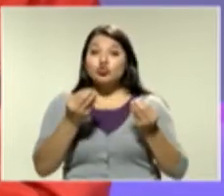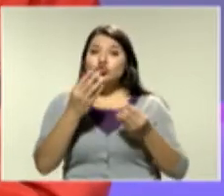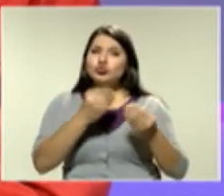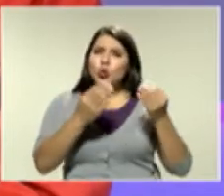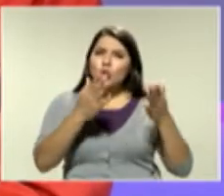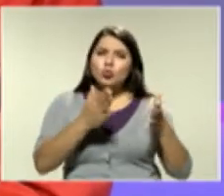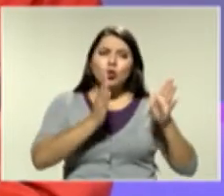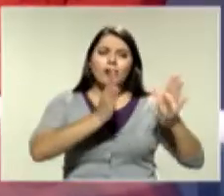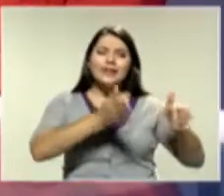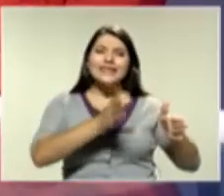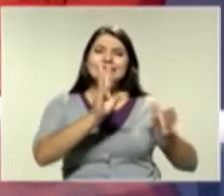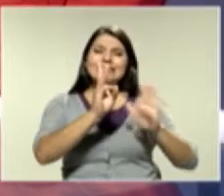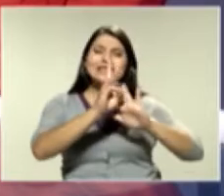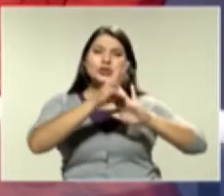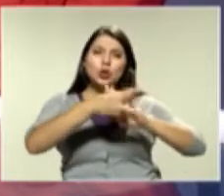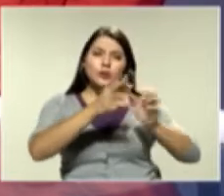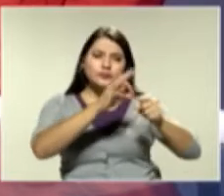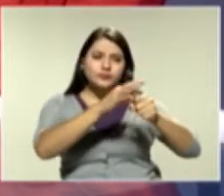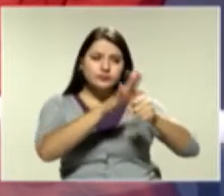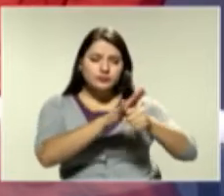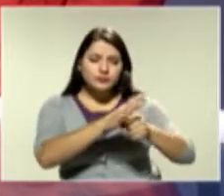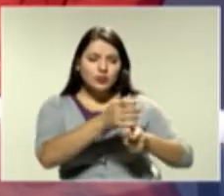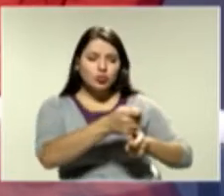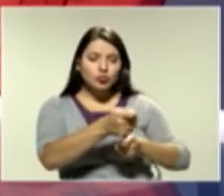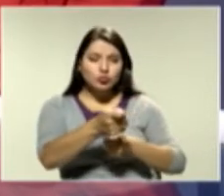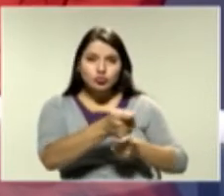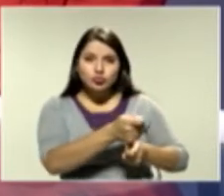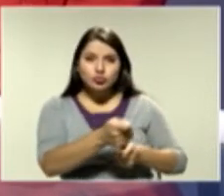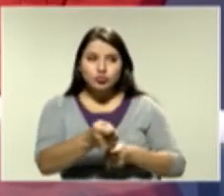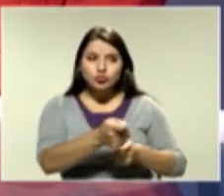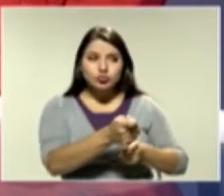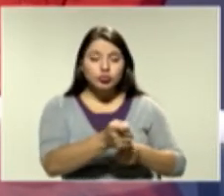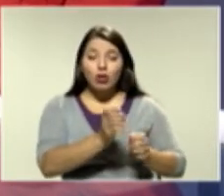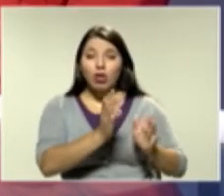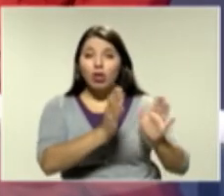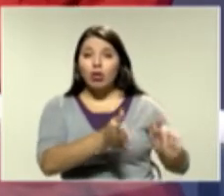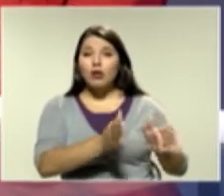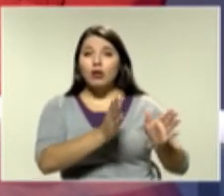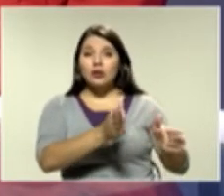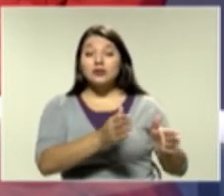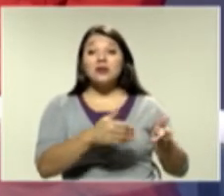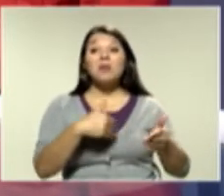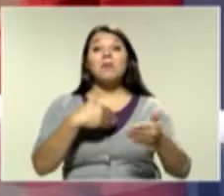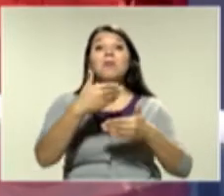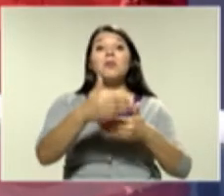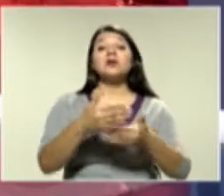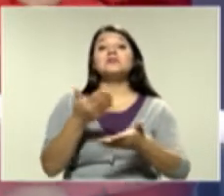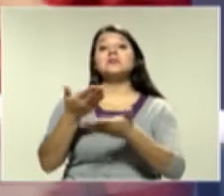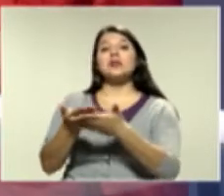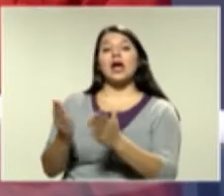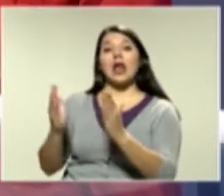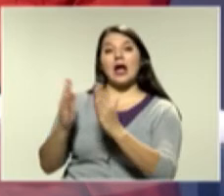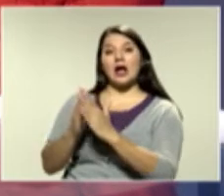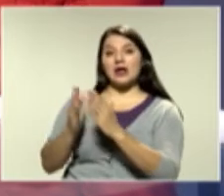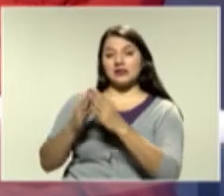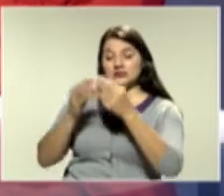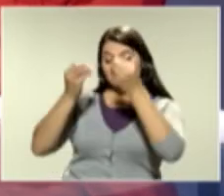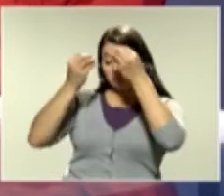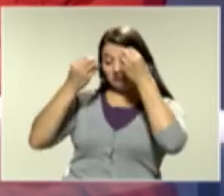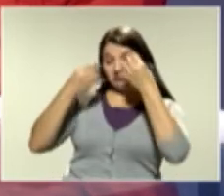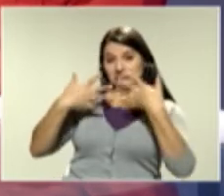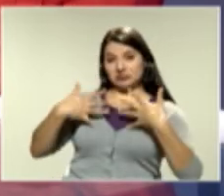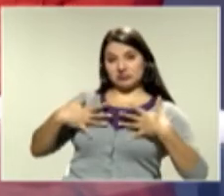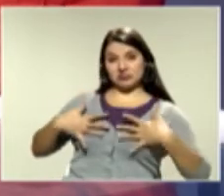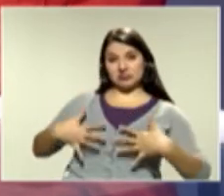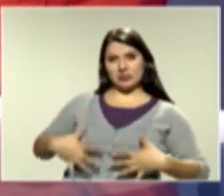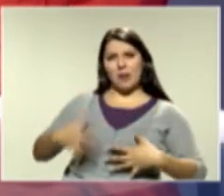horas en el campo, ¿verdad? Aplicando plaguicidas, llega a su casa empapado,